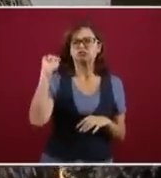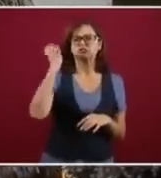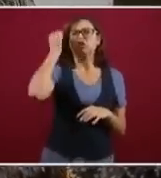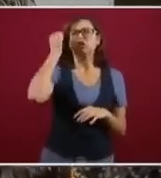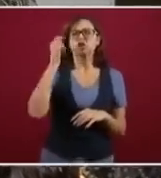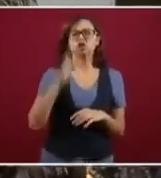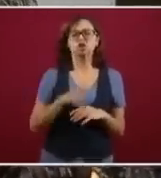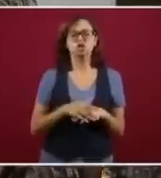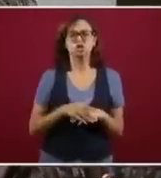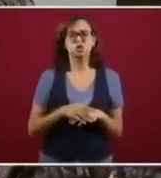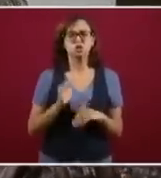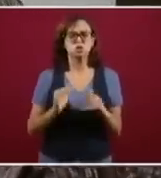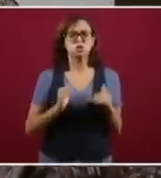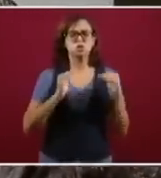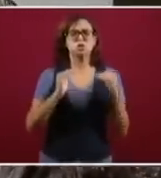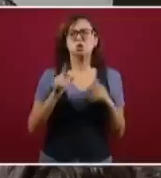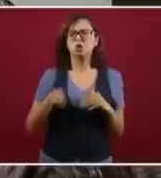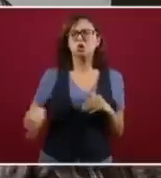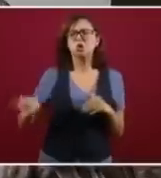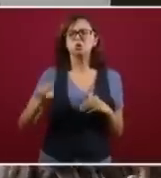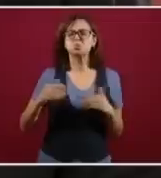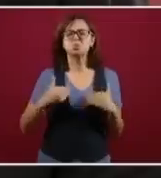no cualquiera se puede meter ahí.